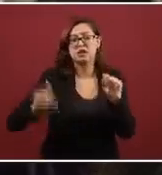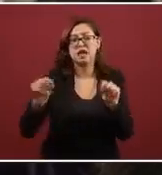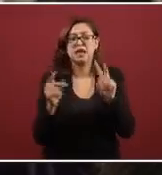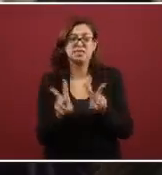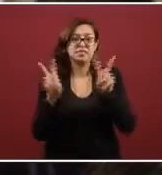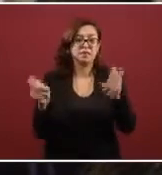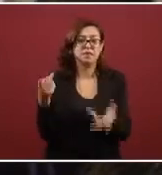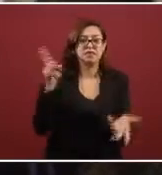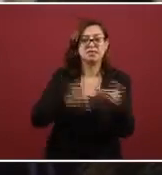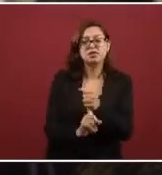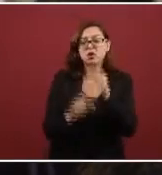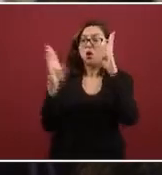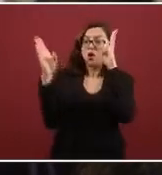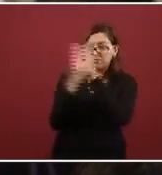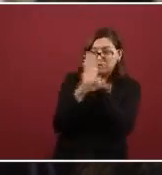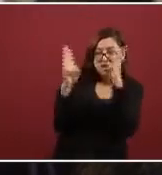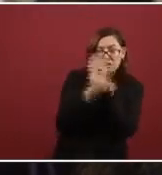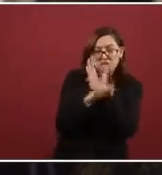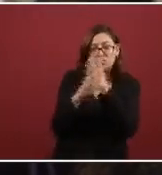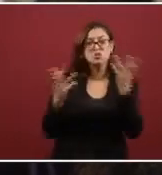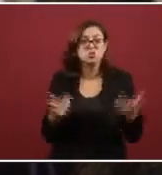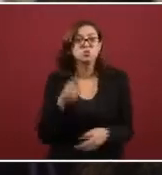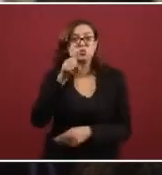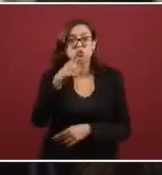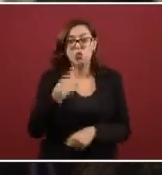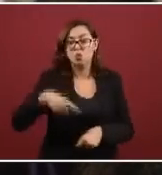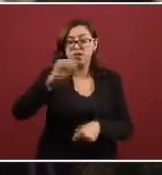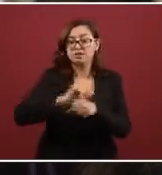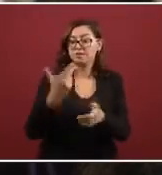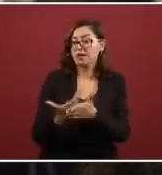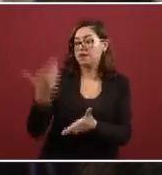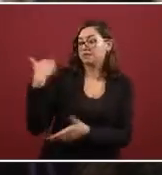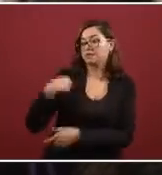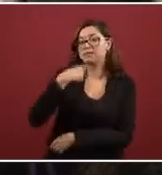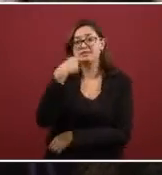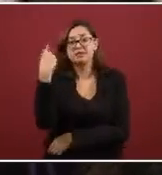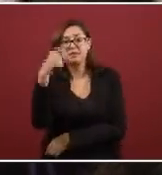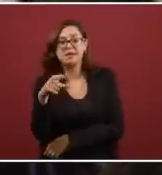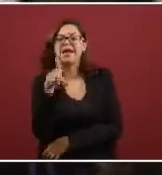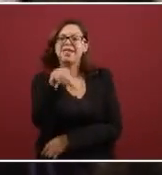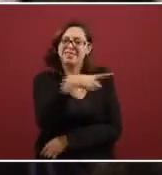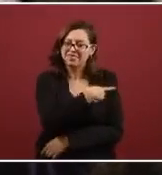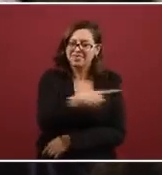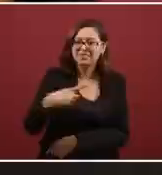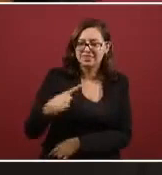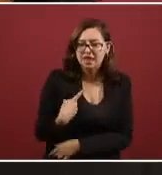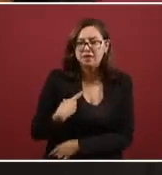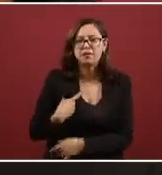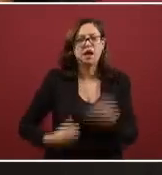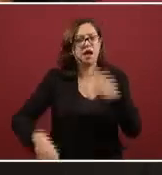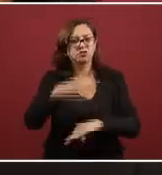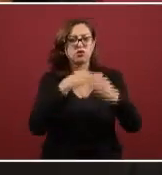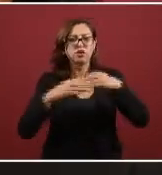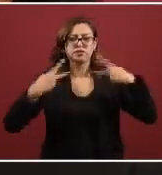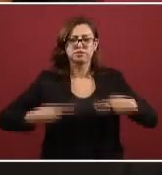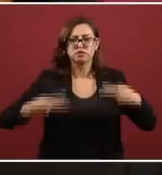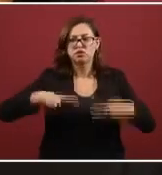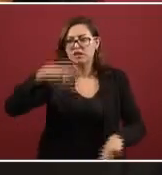espionaje, usted, que denunció la semana pasada, debe de ocuparse a todos los